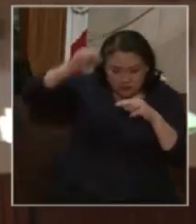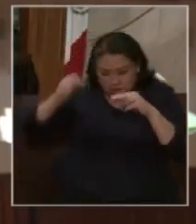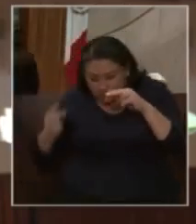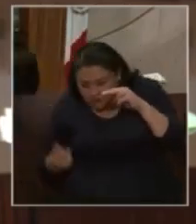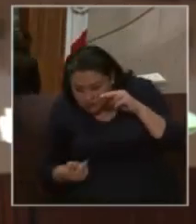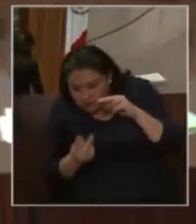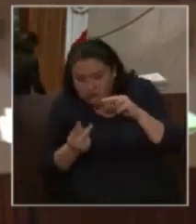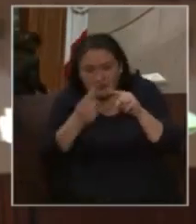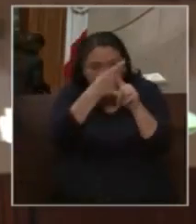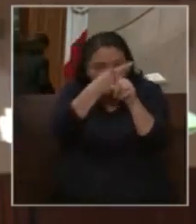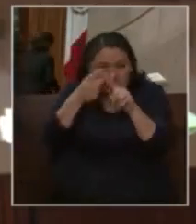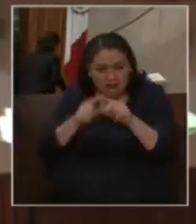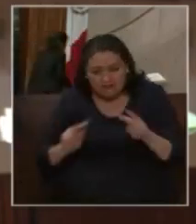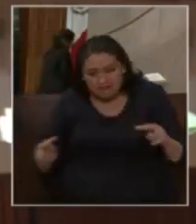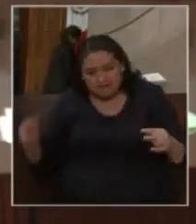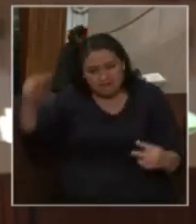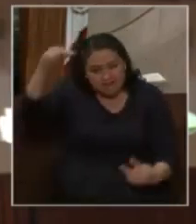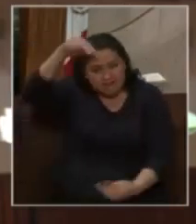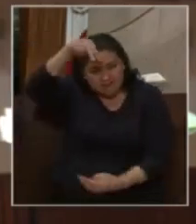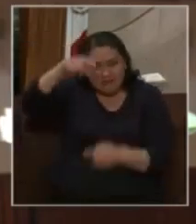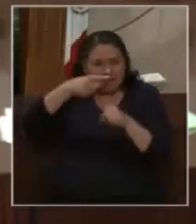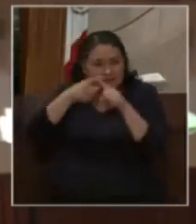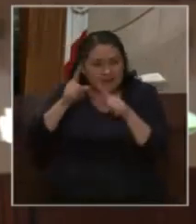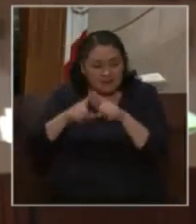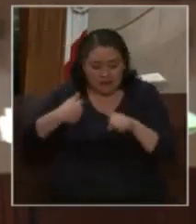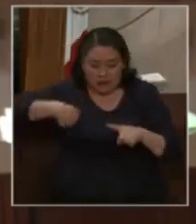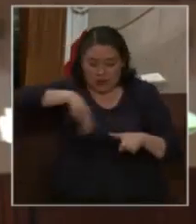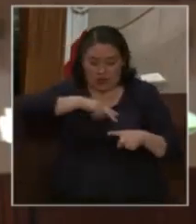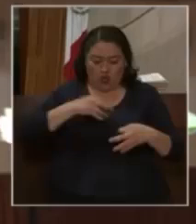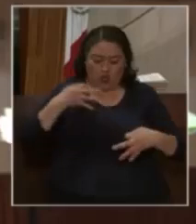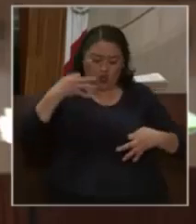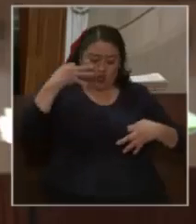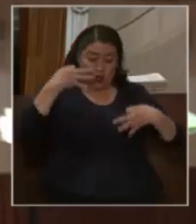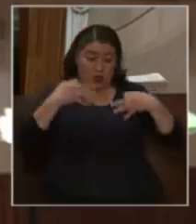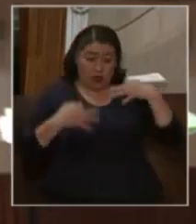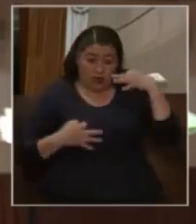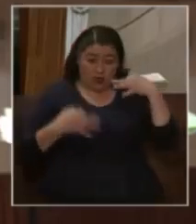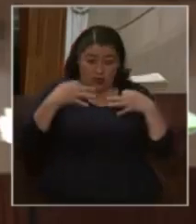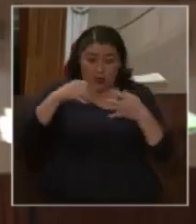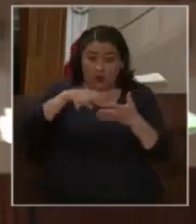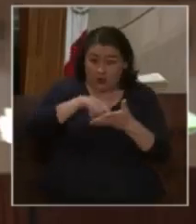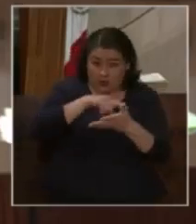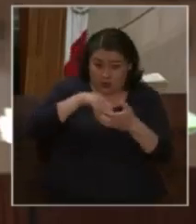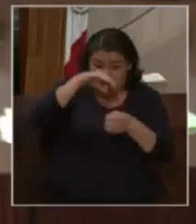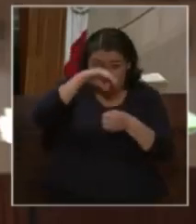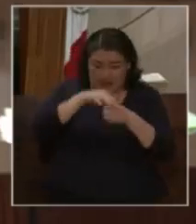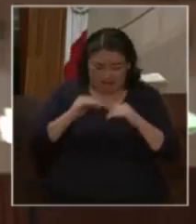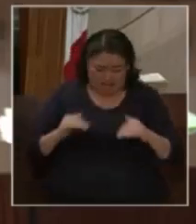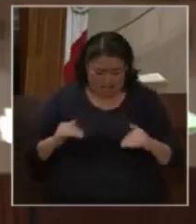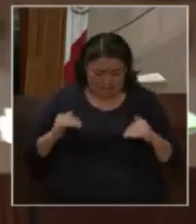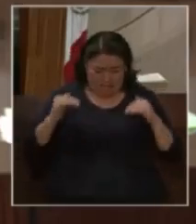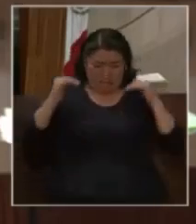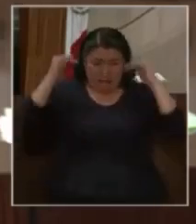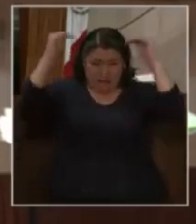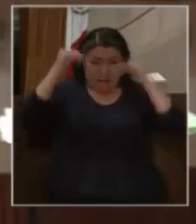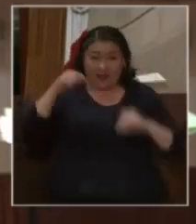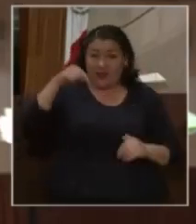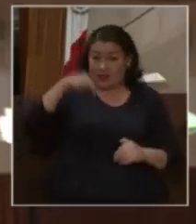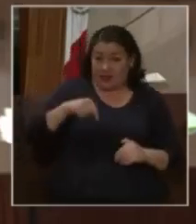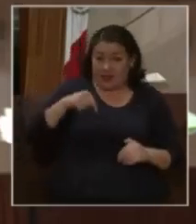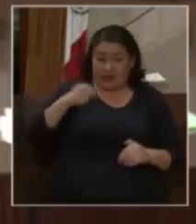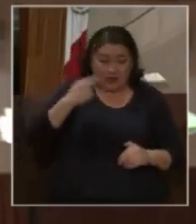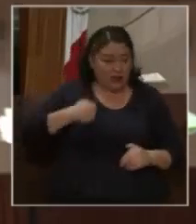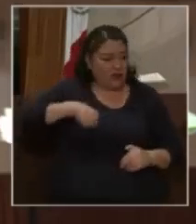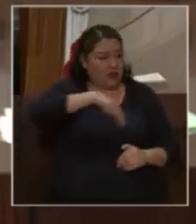como juzgadores del máximo tribunal en la materia electoral y adicionalmente nuestro